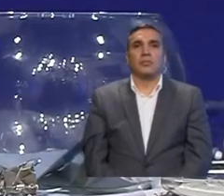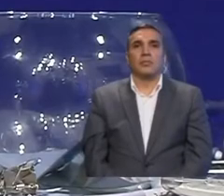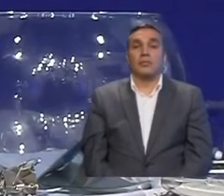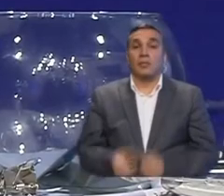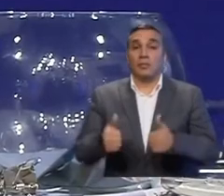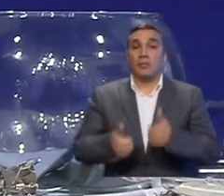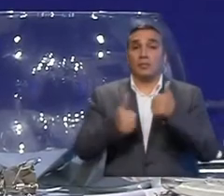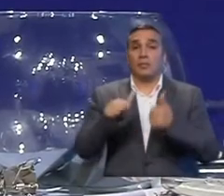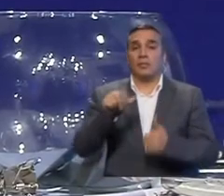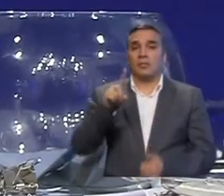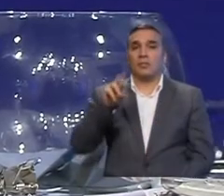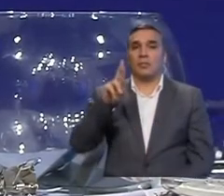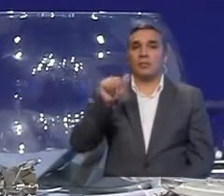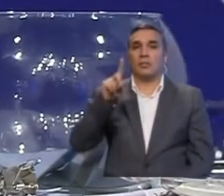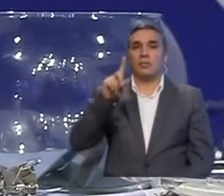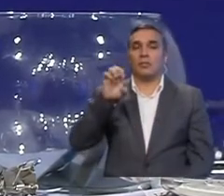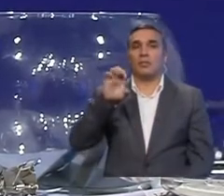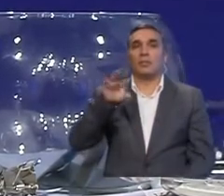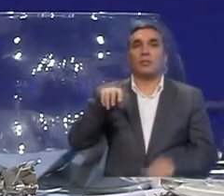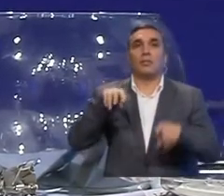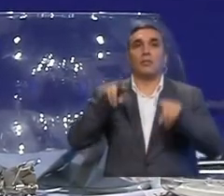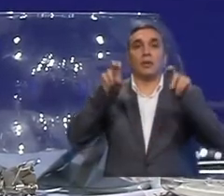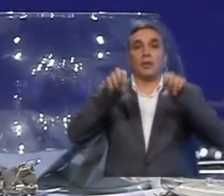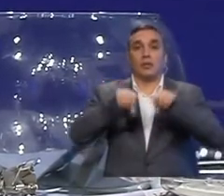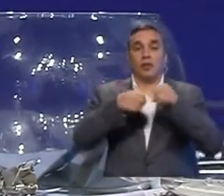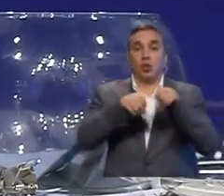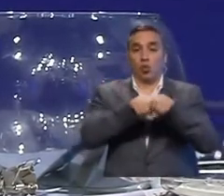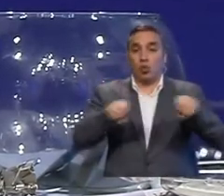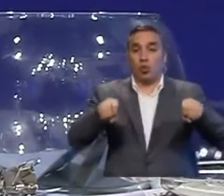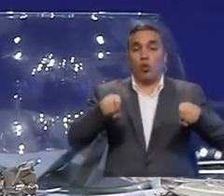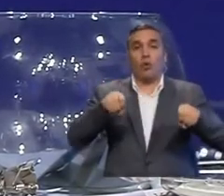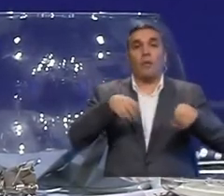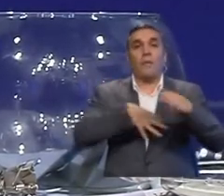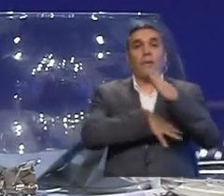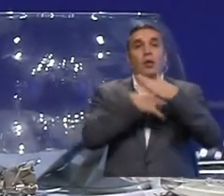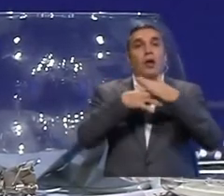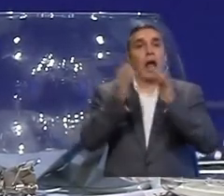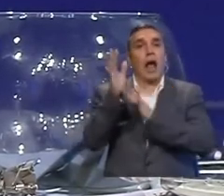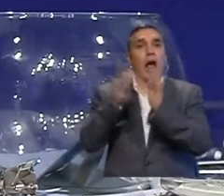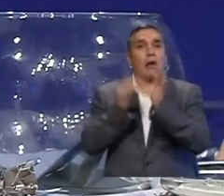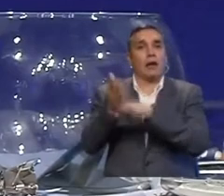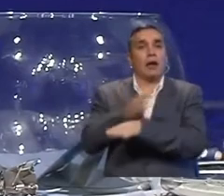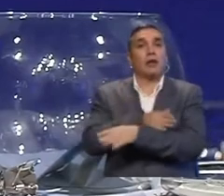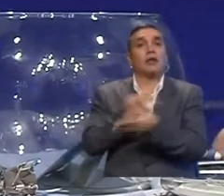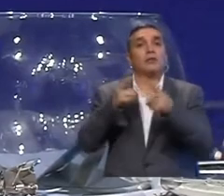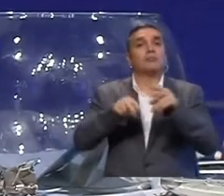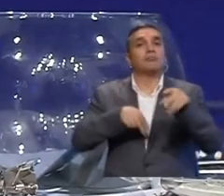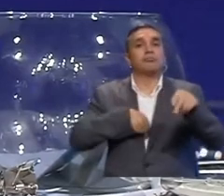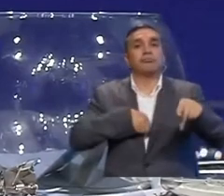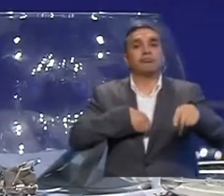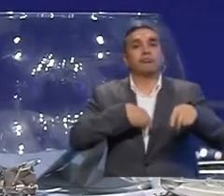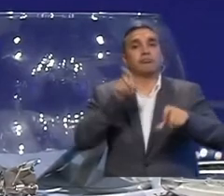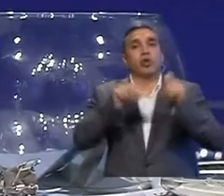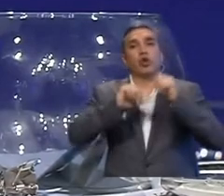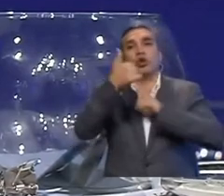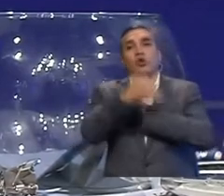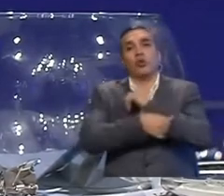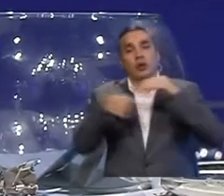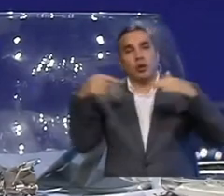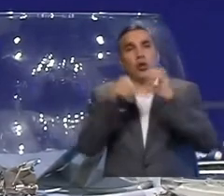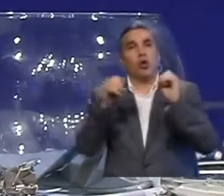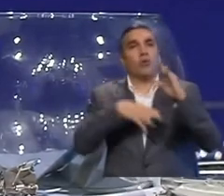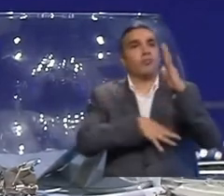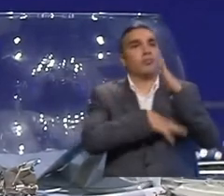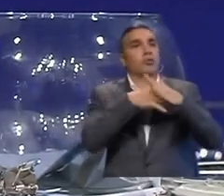Candidato Andrade, la rotura de los oleoductos en abril del año pasado, las restricciones de movilidad y los retrasos en la perforación de pozos